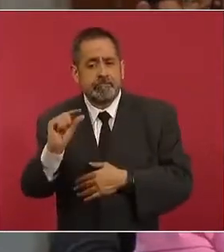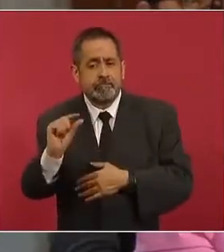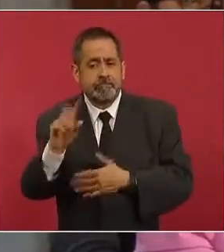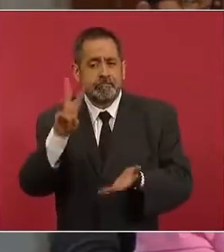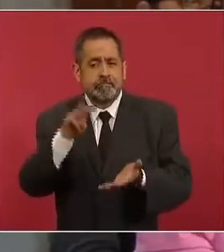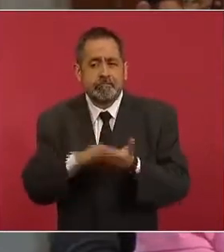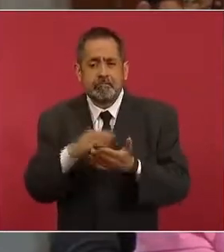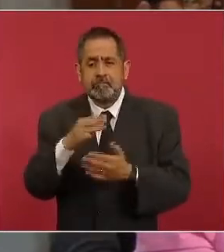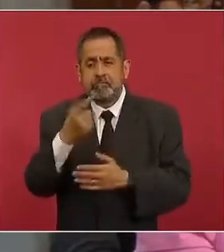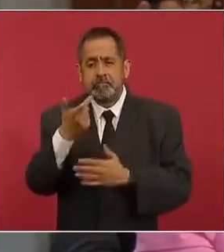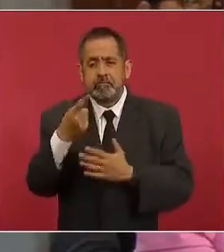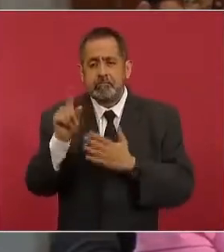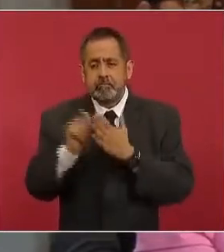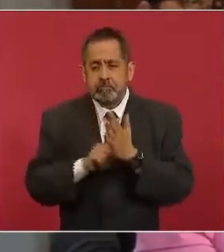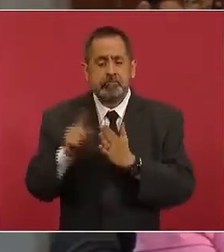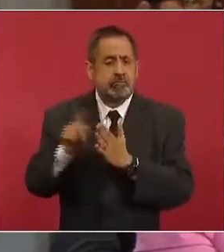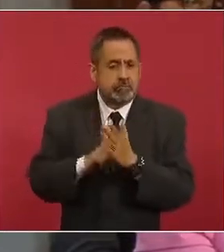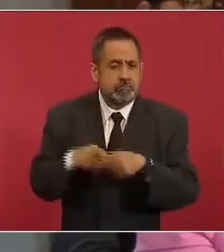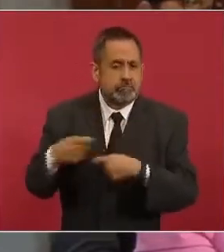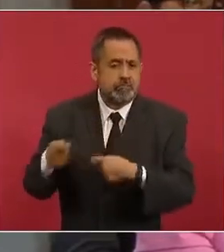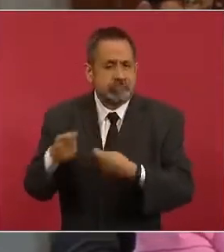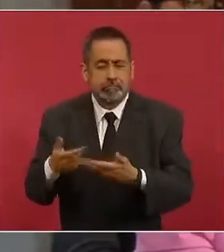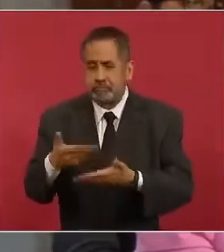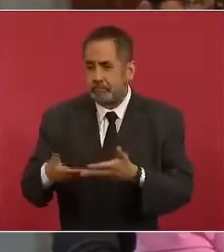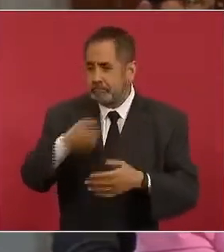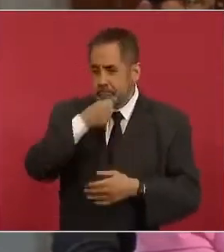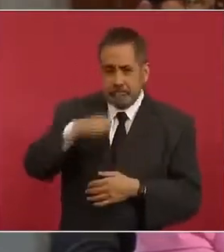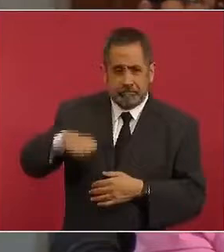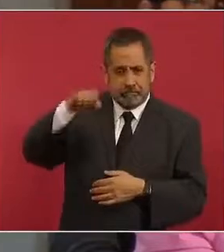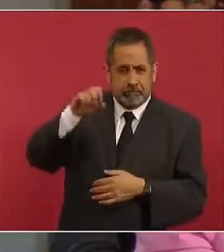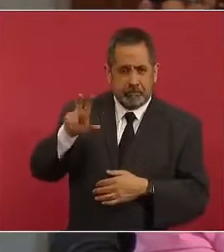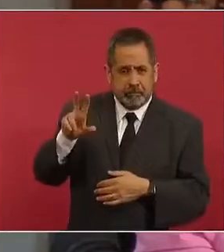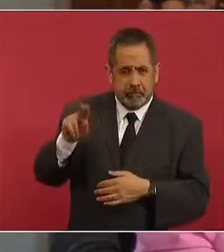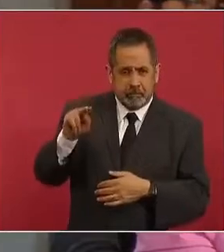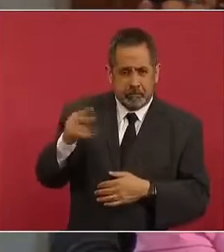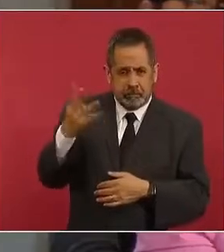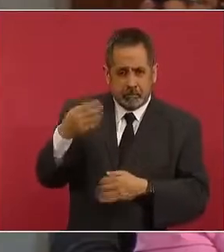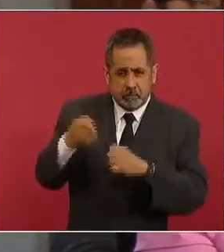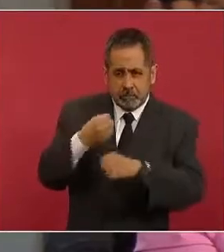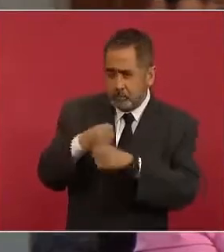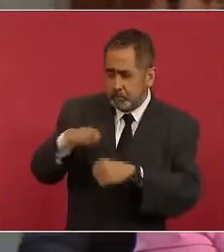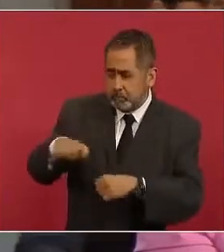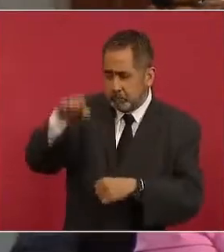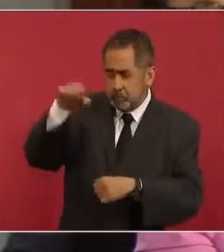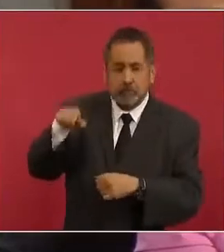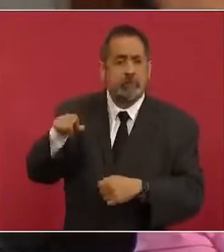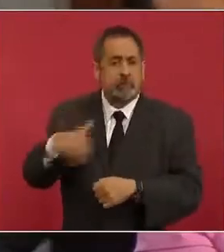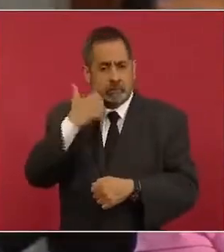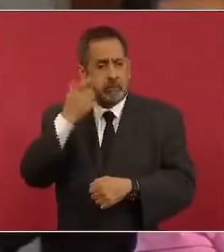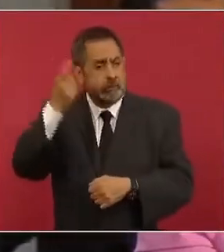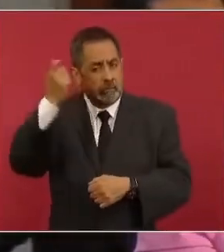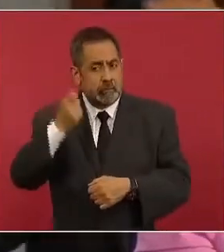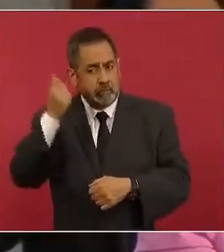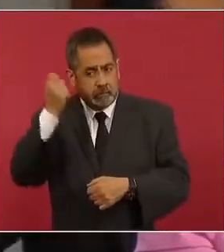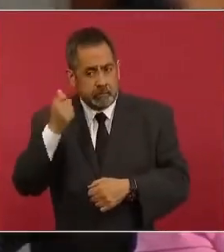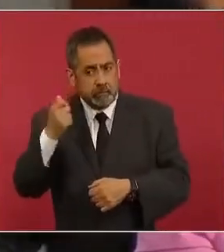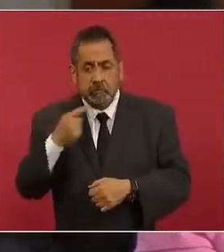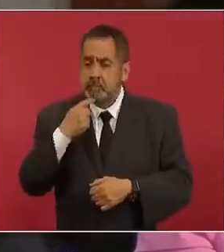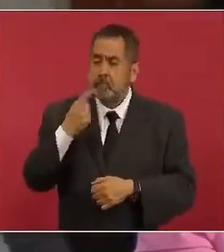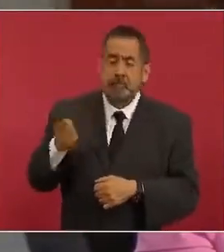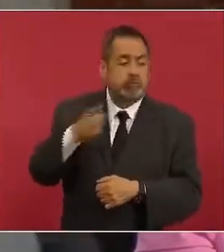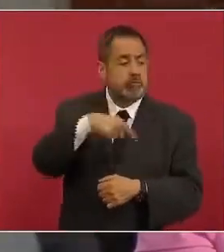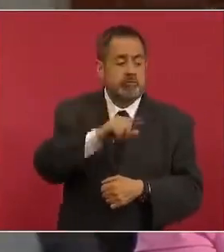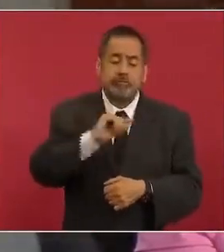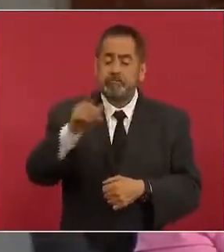3,000 pesos al mes, y ahora a su edad de 84 años, que él quiere jubilarse, le dice